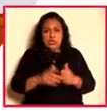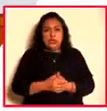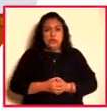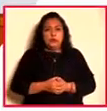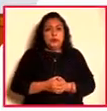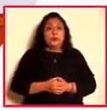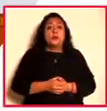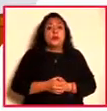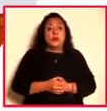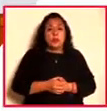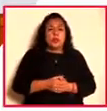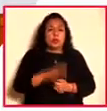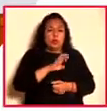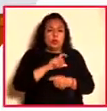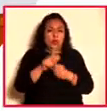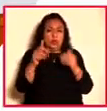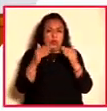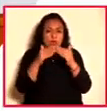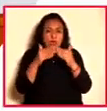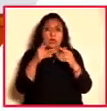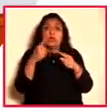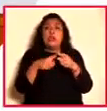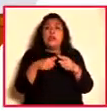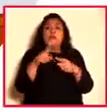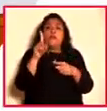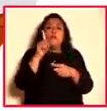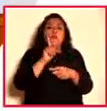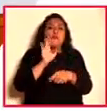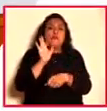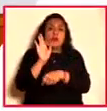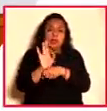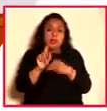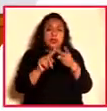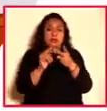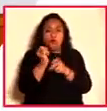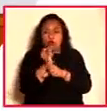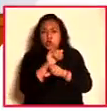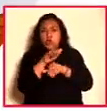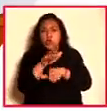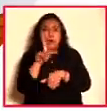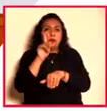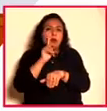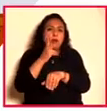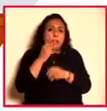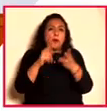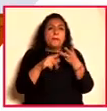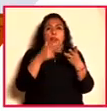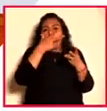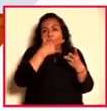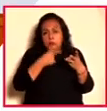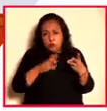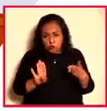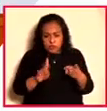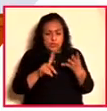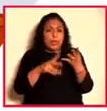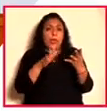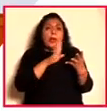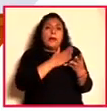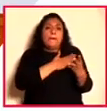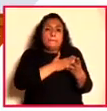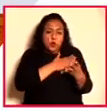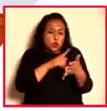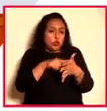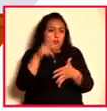Las especialidades de la casa son los feminismos, los estudios de género, las masculinidades, el amor, la psicología,